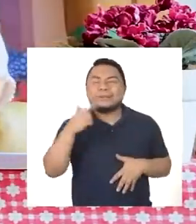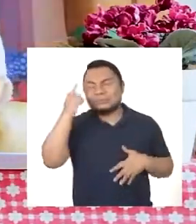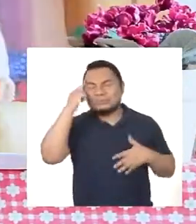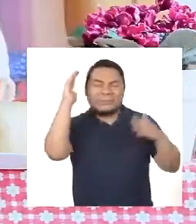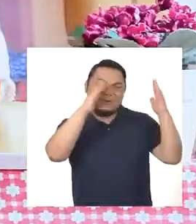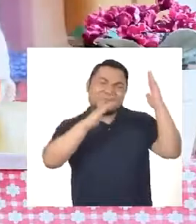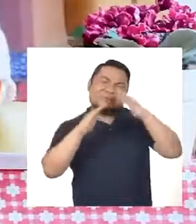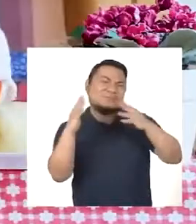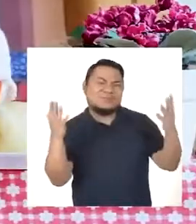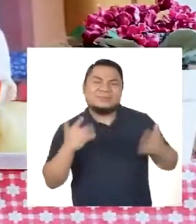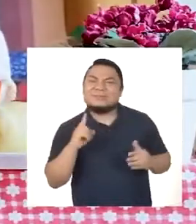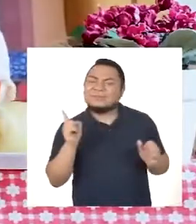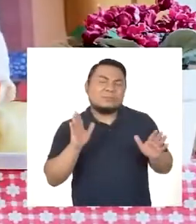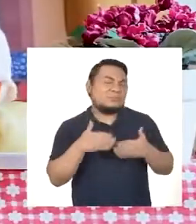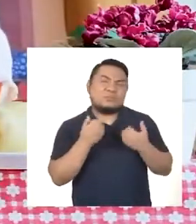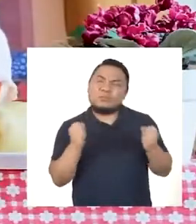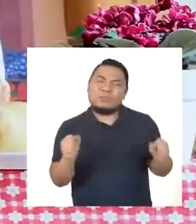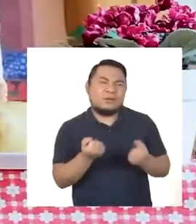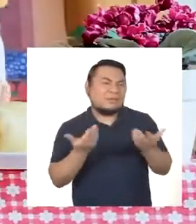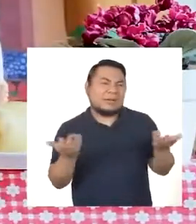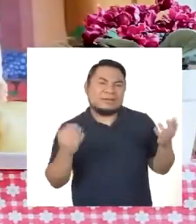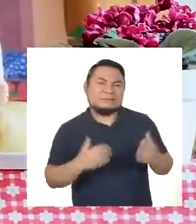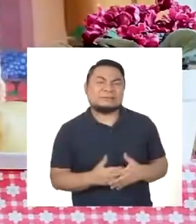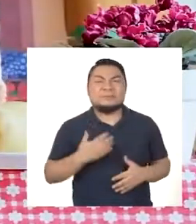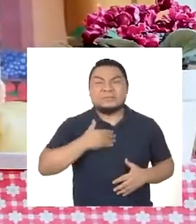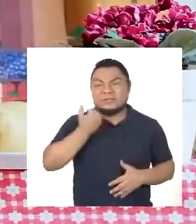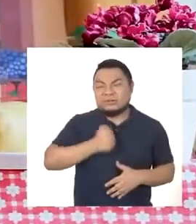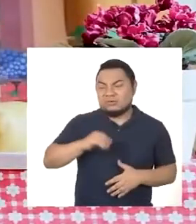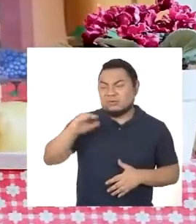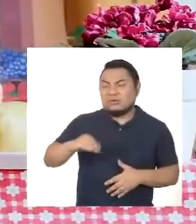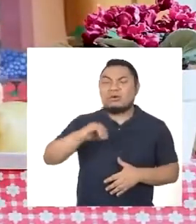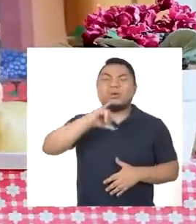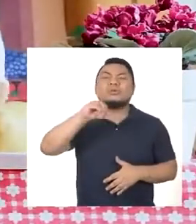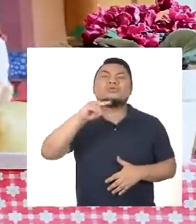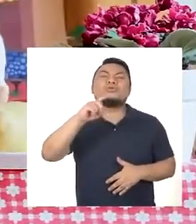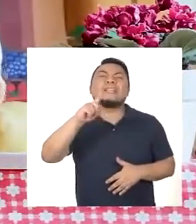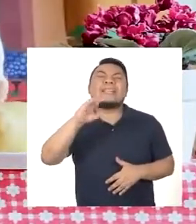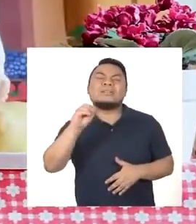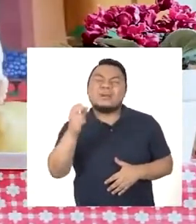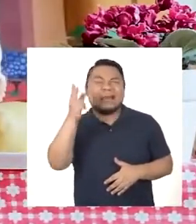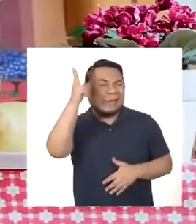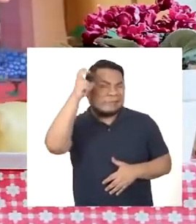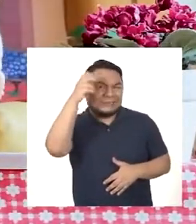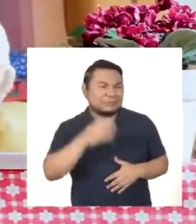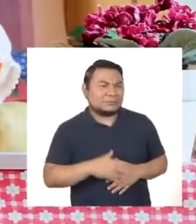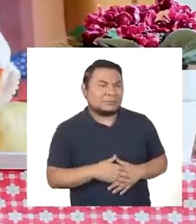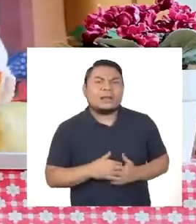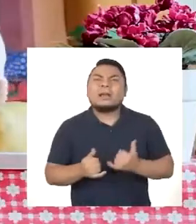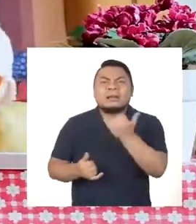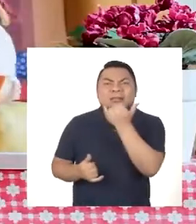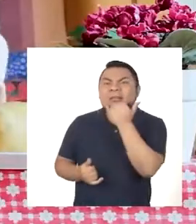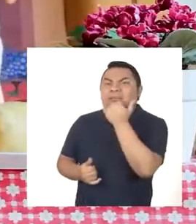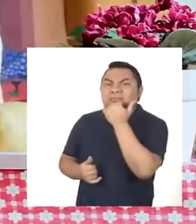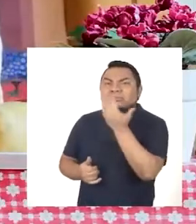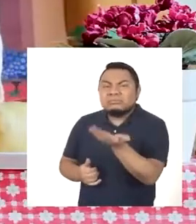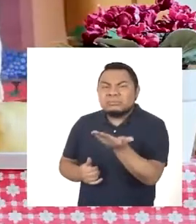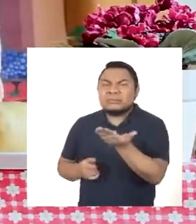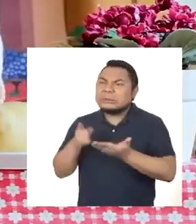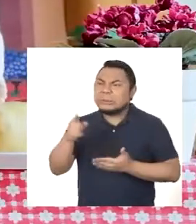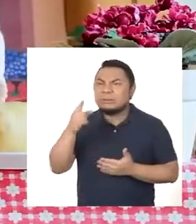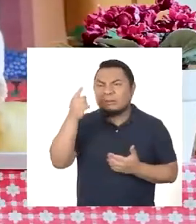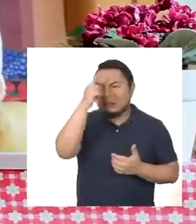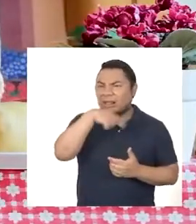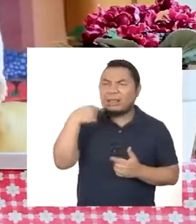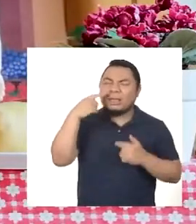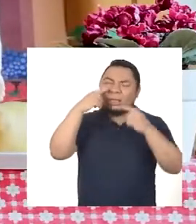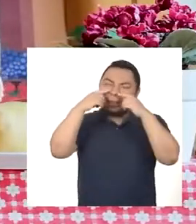desesperada. No puedo más. Jorgito es muy travieso. ¿Qué pasa, Juana? Sí, te veo un poco